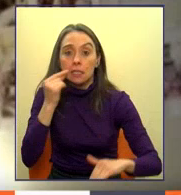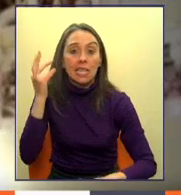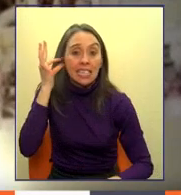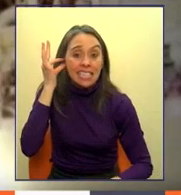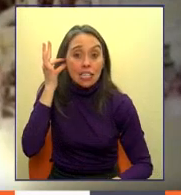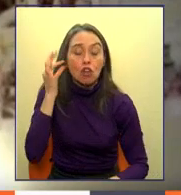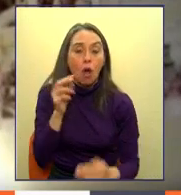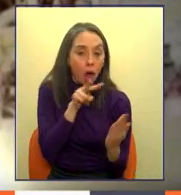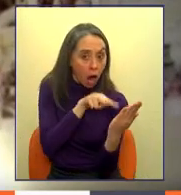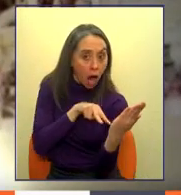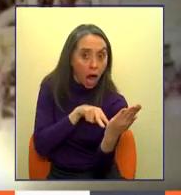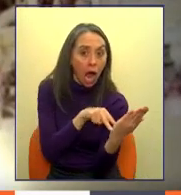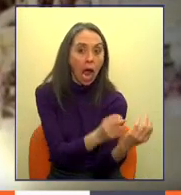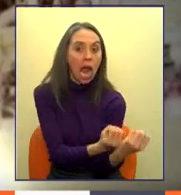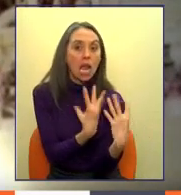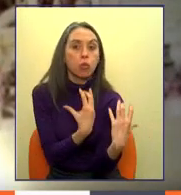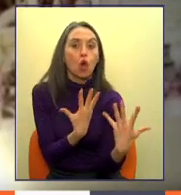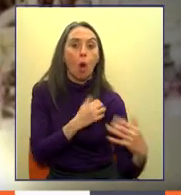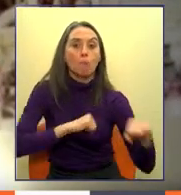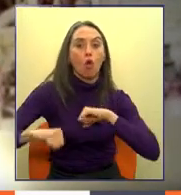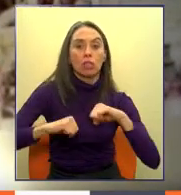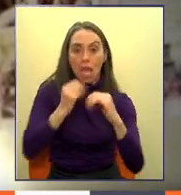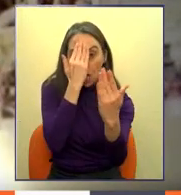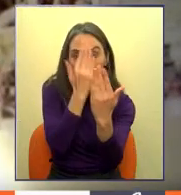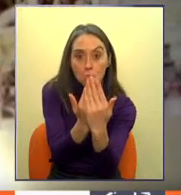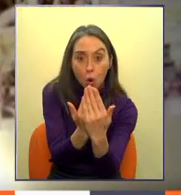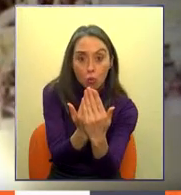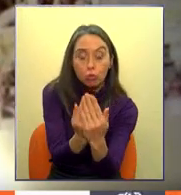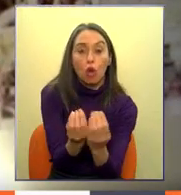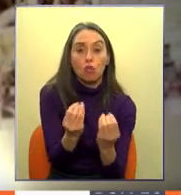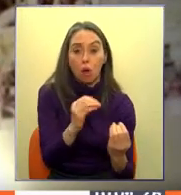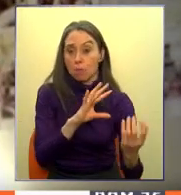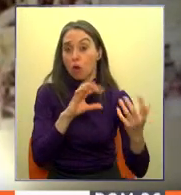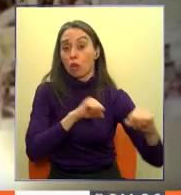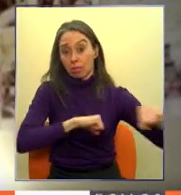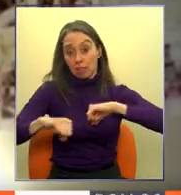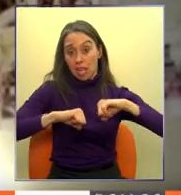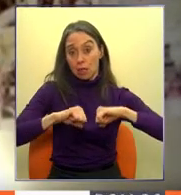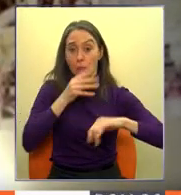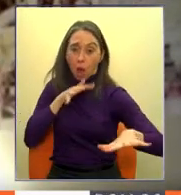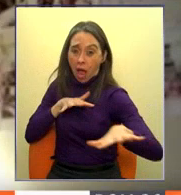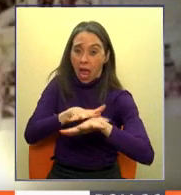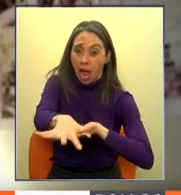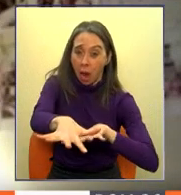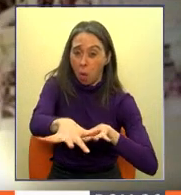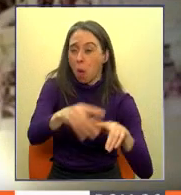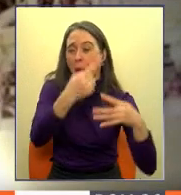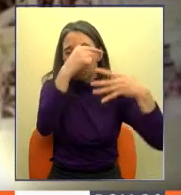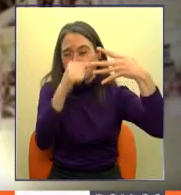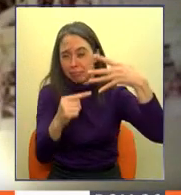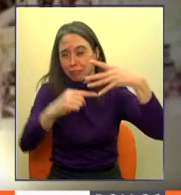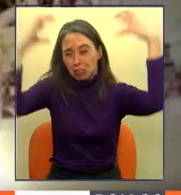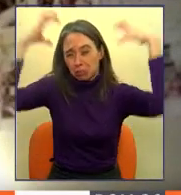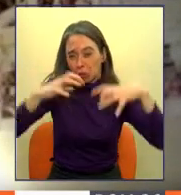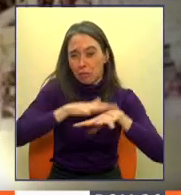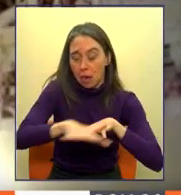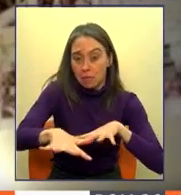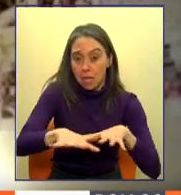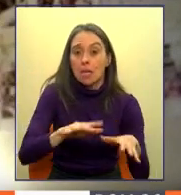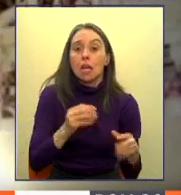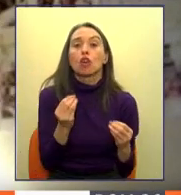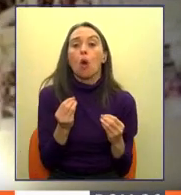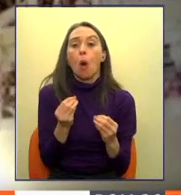niñas. Porque parte de enfrentar estas catástrofes, de la naturaleza que sean, siempre tiene que ver con